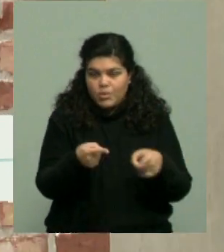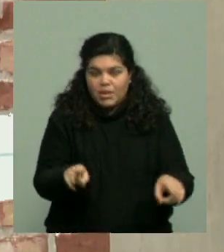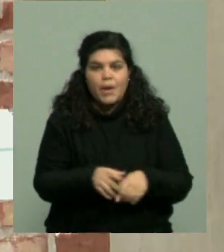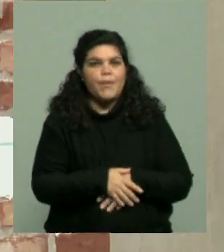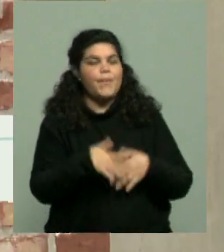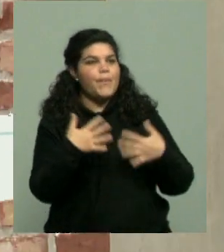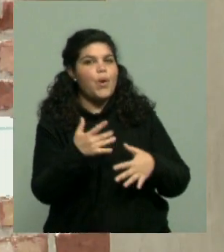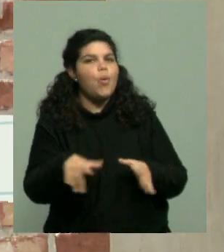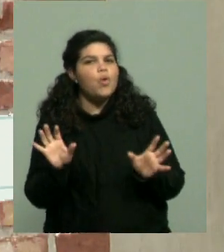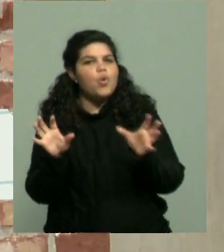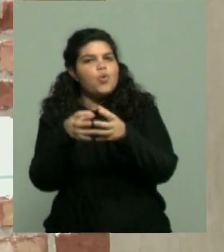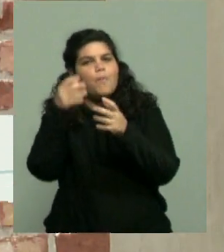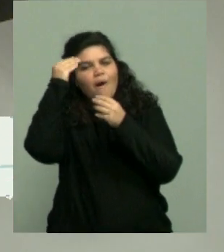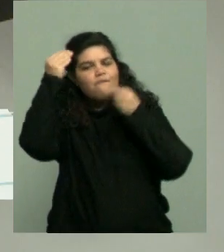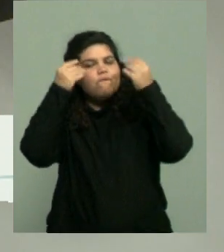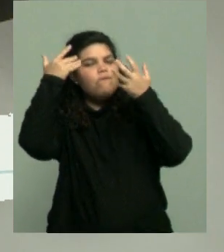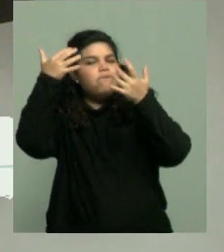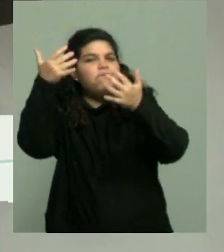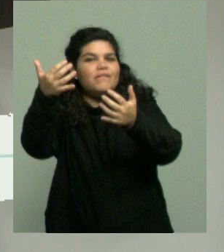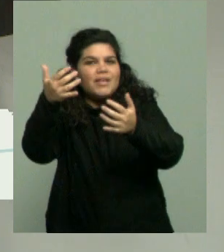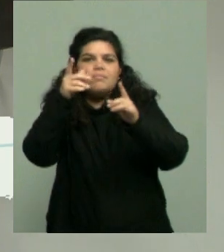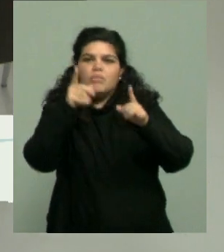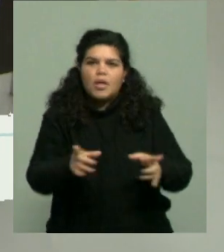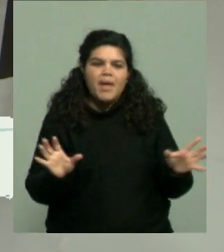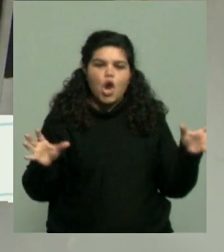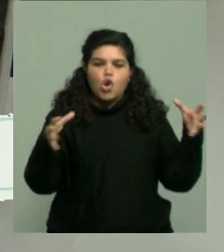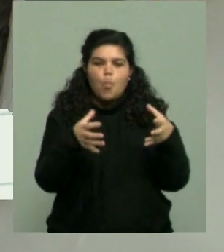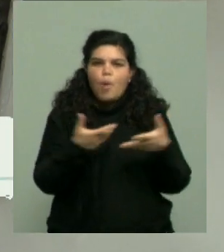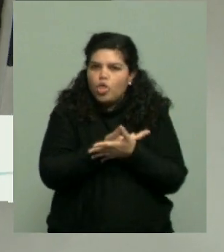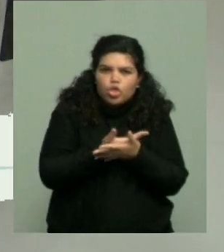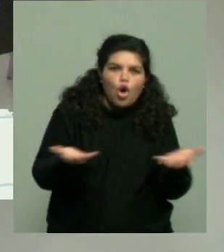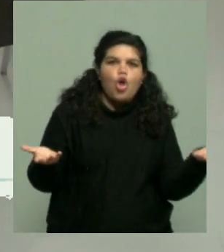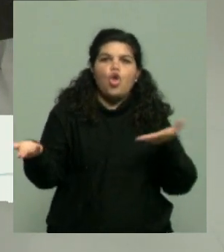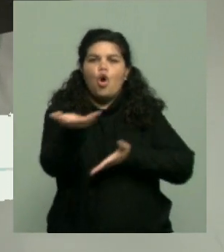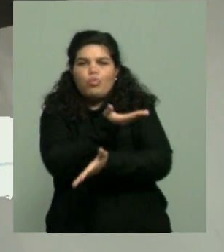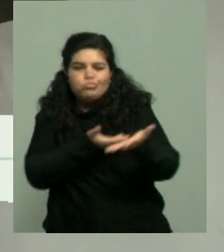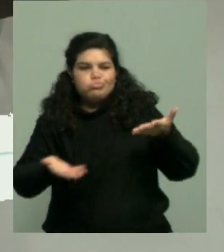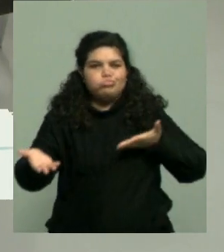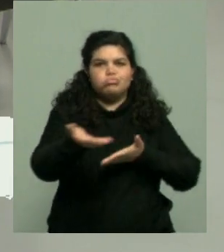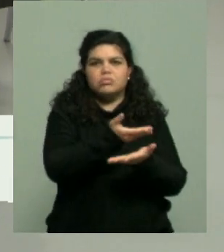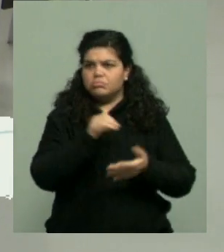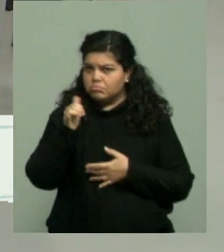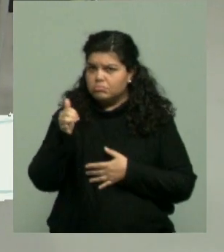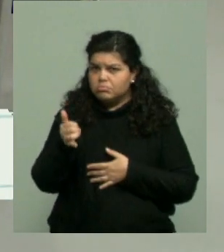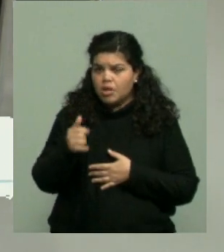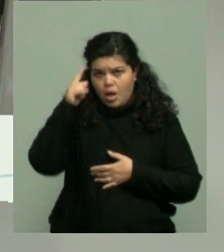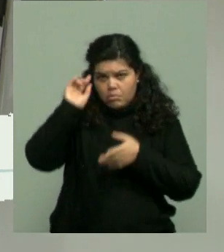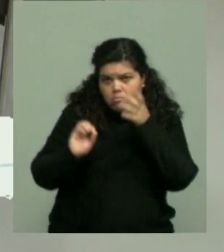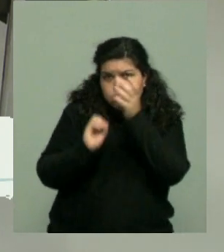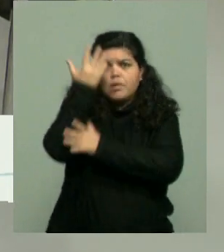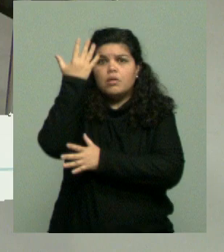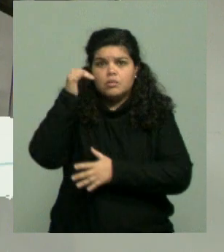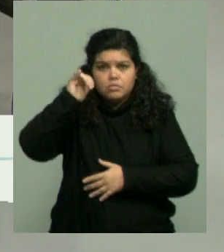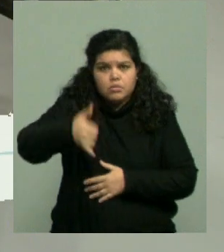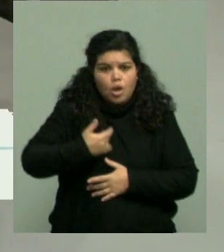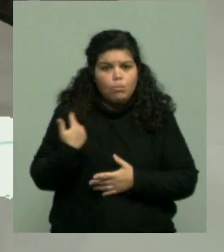integrantes de Cordillerana, ¿no? Sí, sí, abrimos ese juego a que todos puedan participar creativamente, justamente por